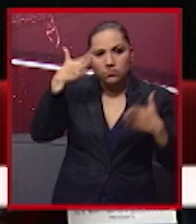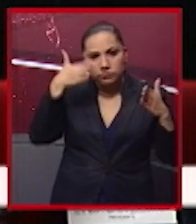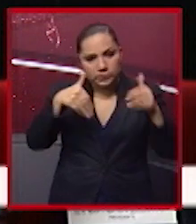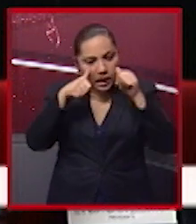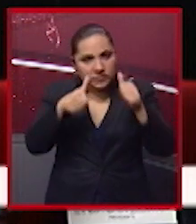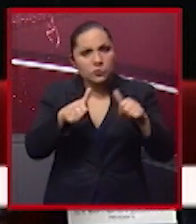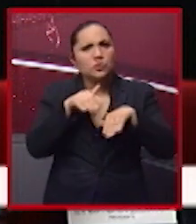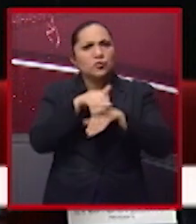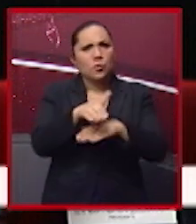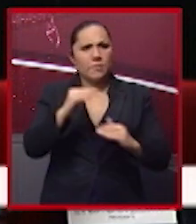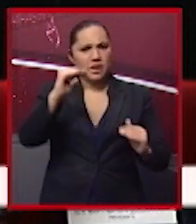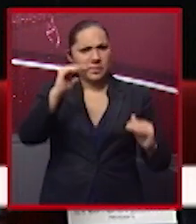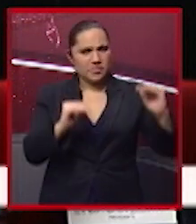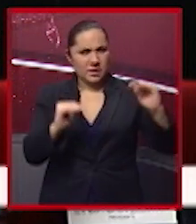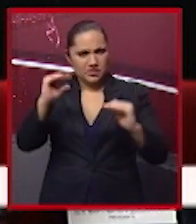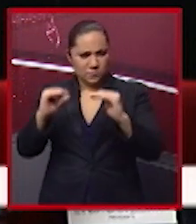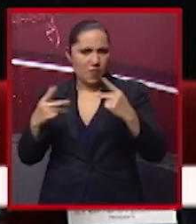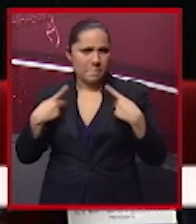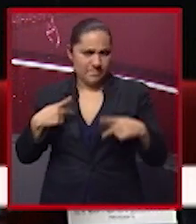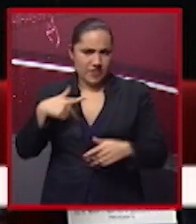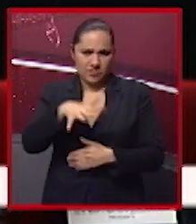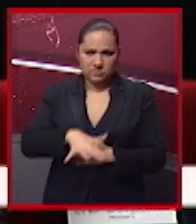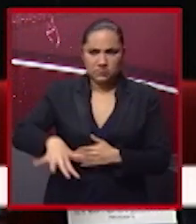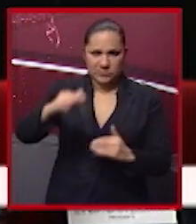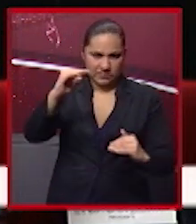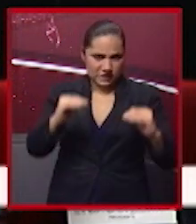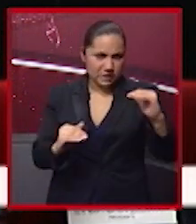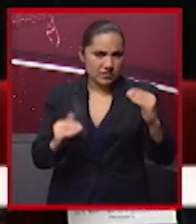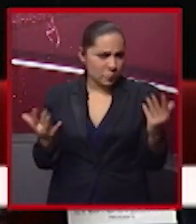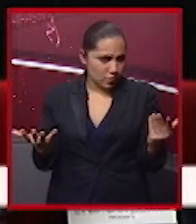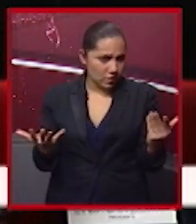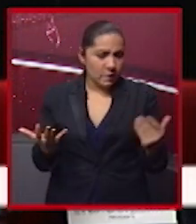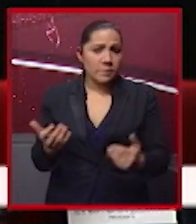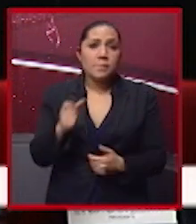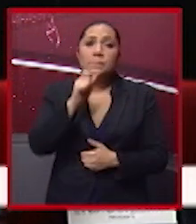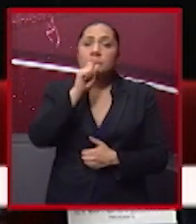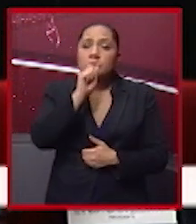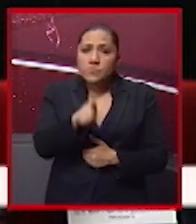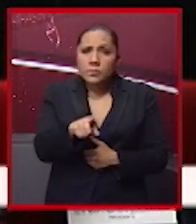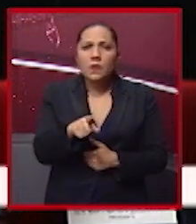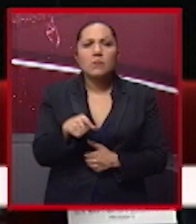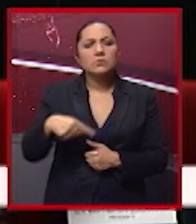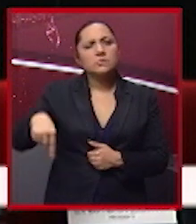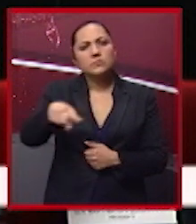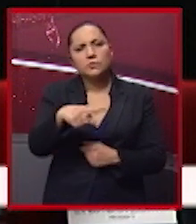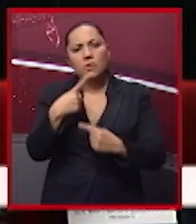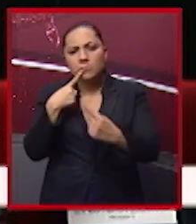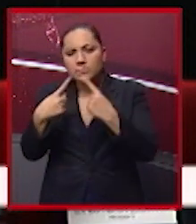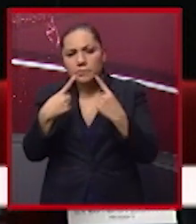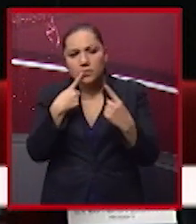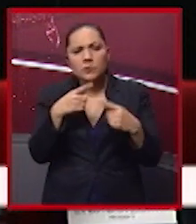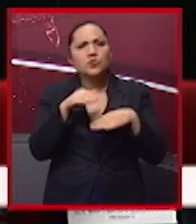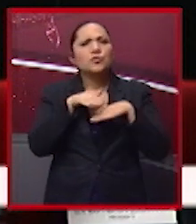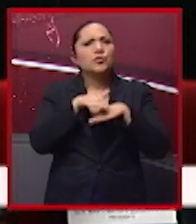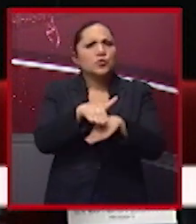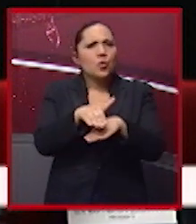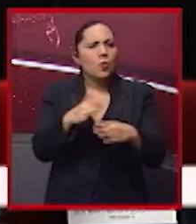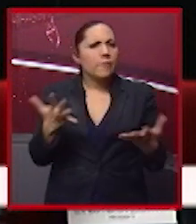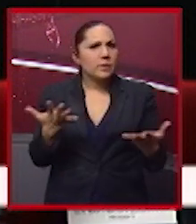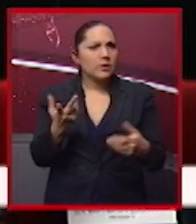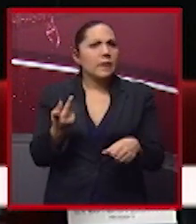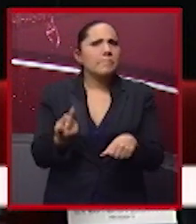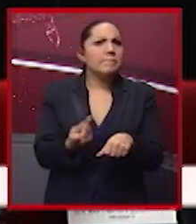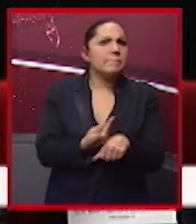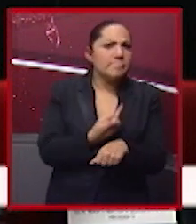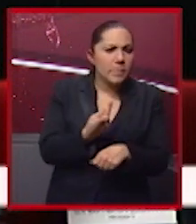actual y, por ende, aquella discusión sobre los posibles efectos polarizantes